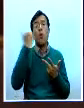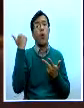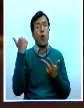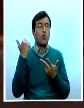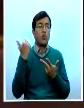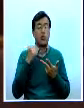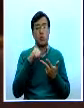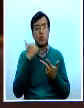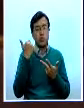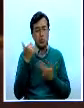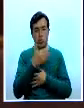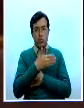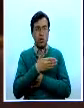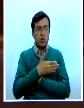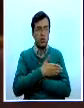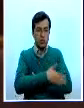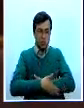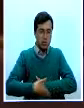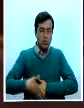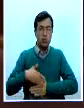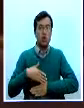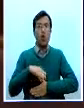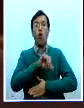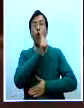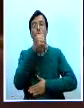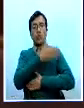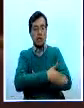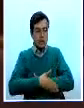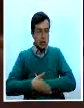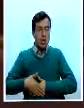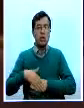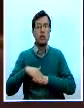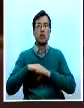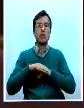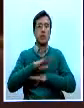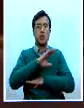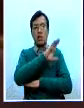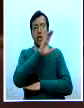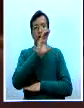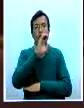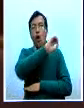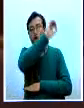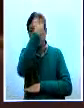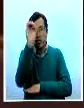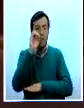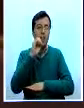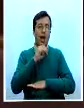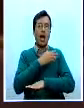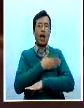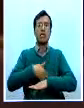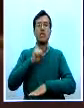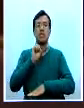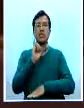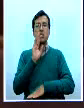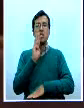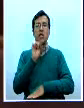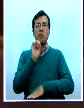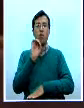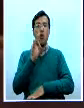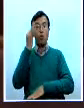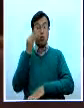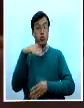obviamente resultados que se llaman nosotros o vías alternas como son la simón bolívar la occidental y la oriental porque el centro histórico a estas horas